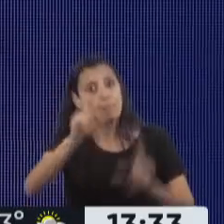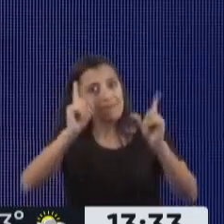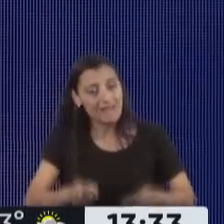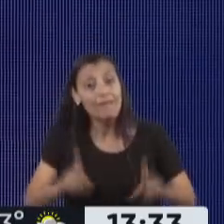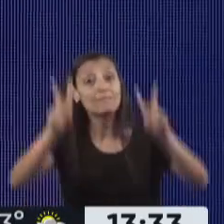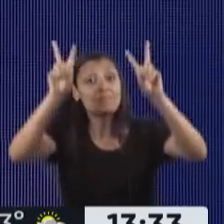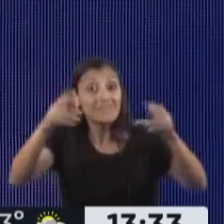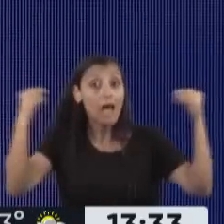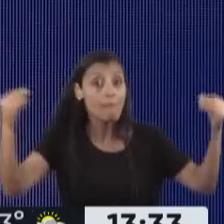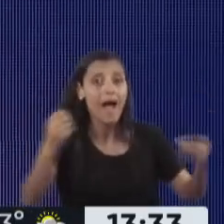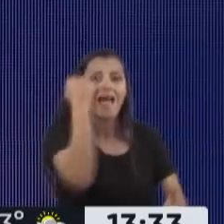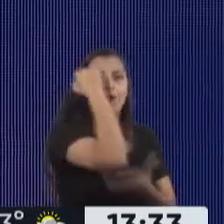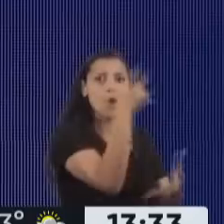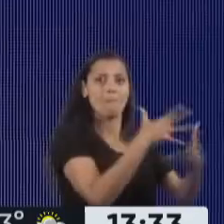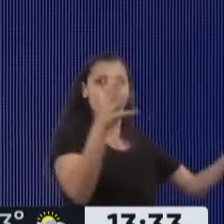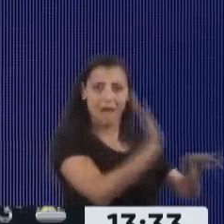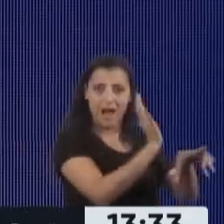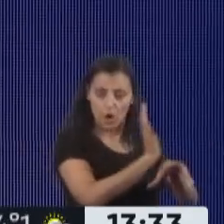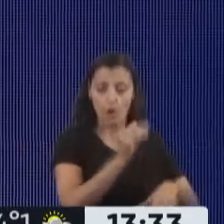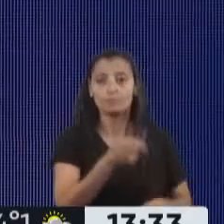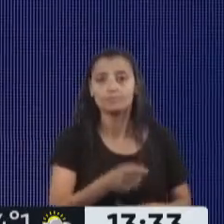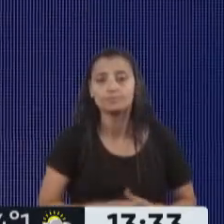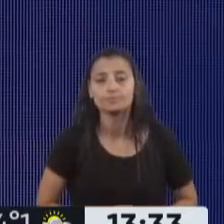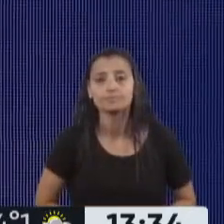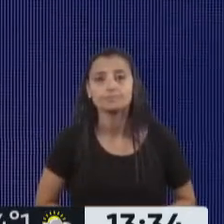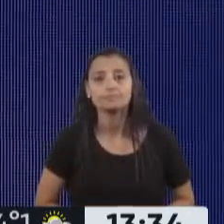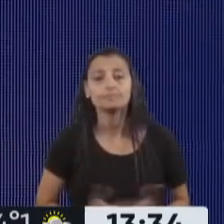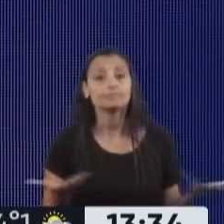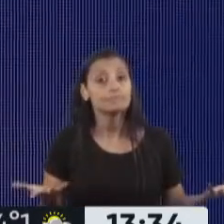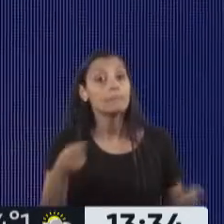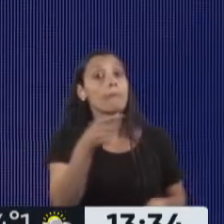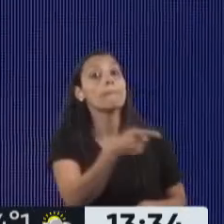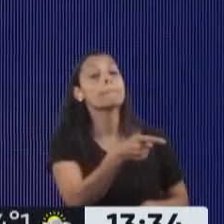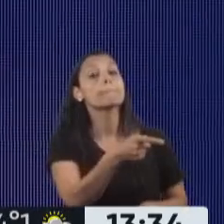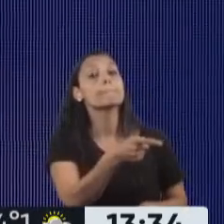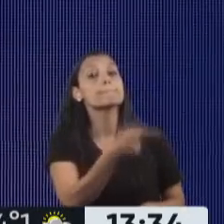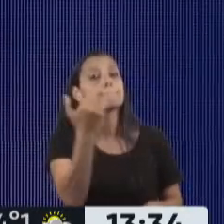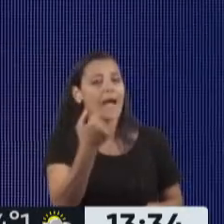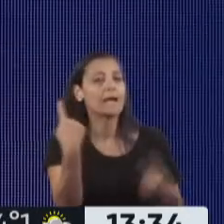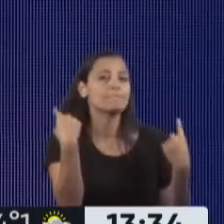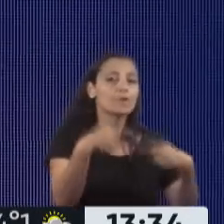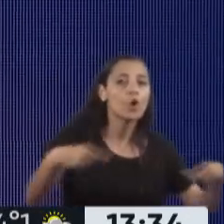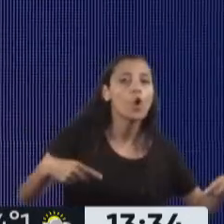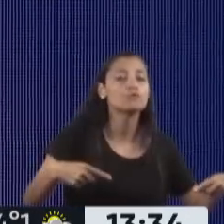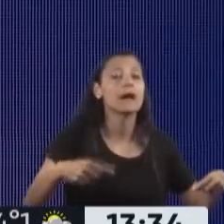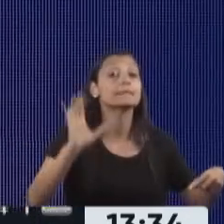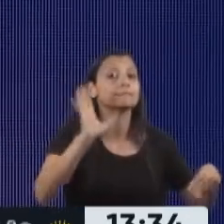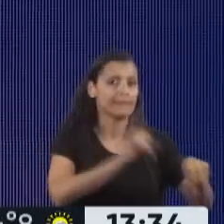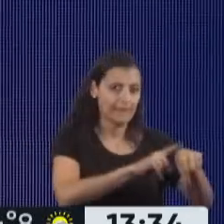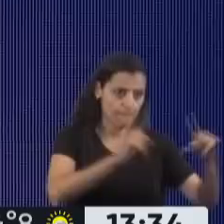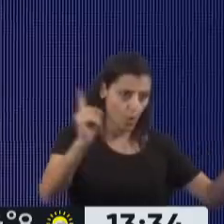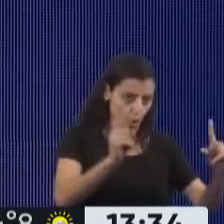los impactos de la macro sobre el flujo de fondos. Y ahí tenemos elementos que hacen al corto